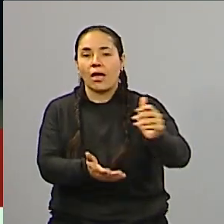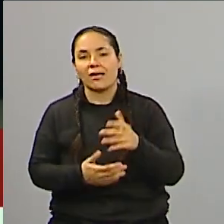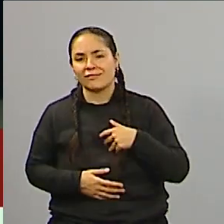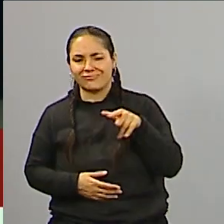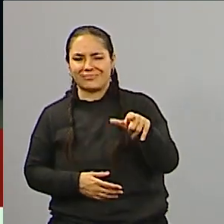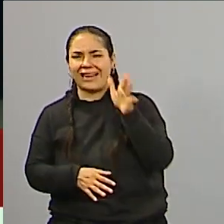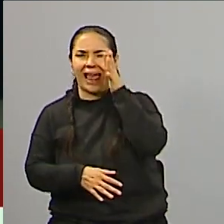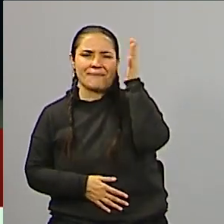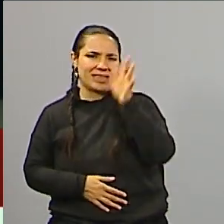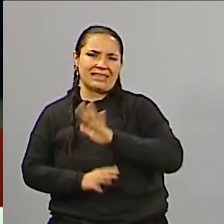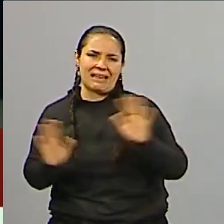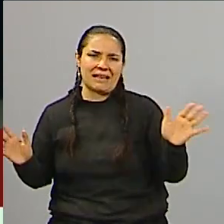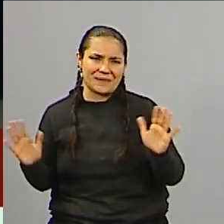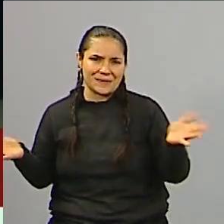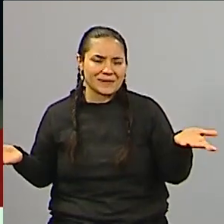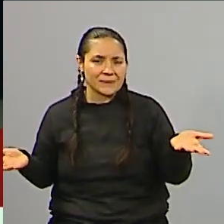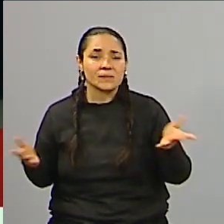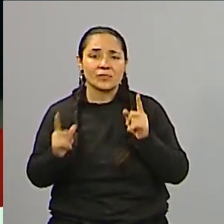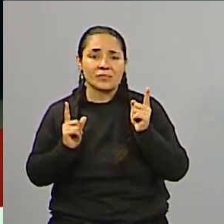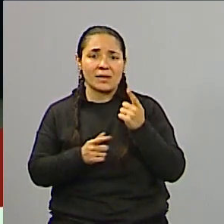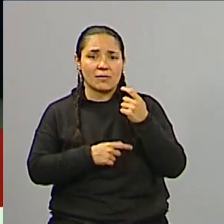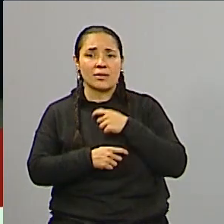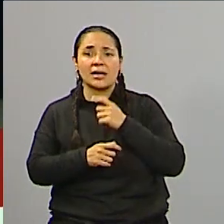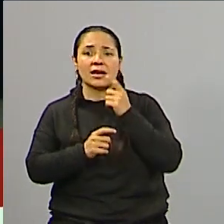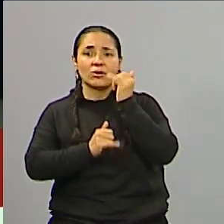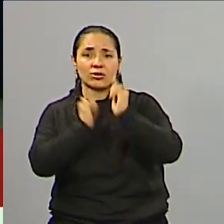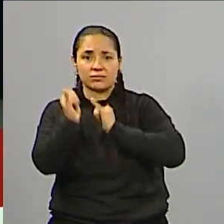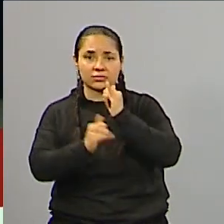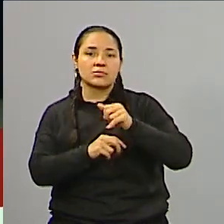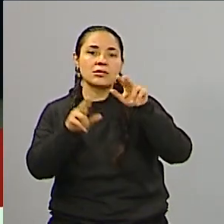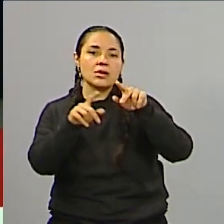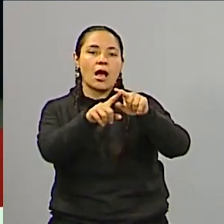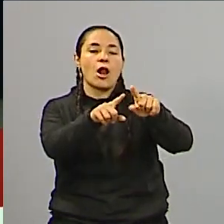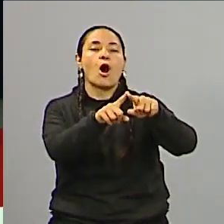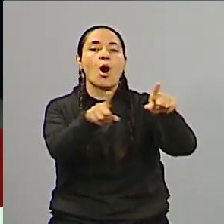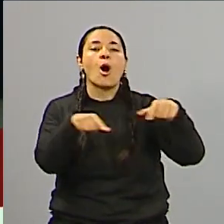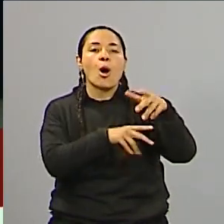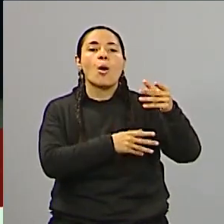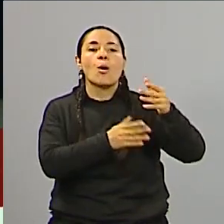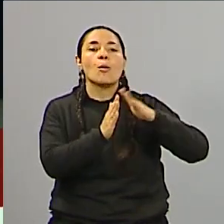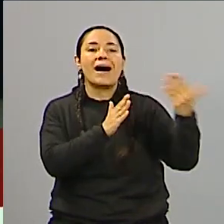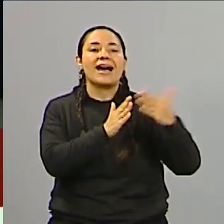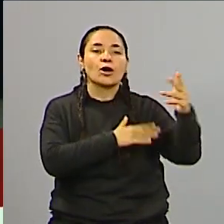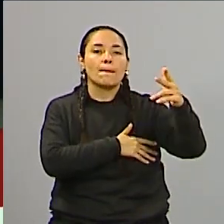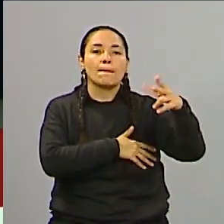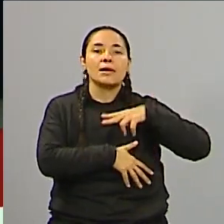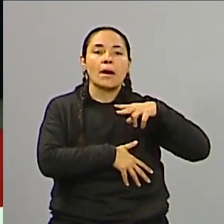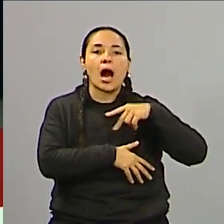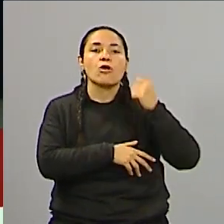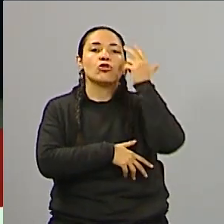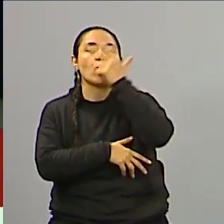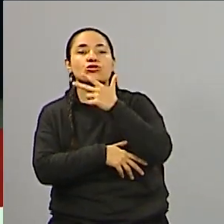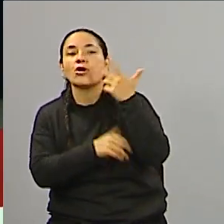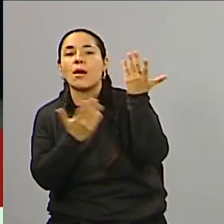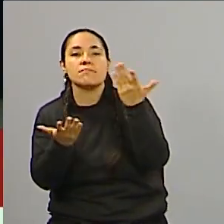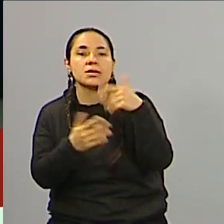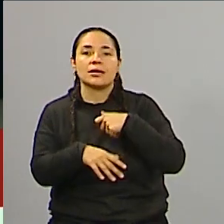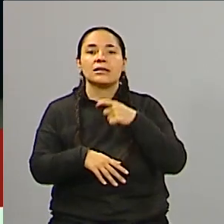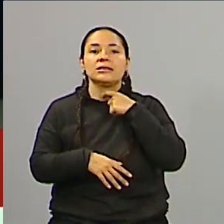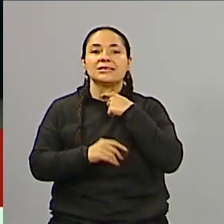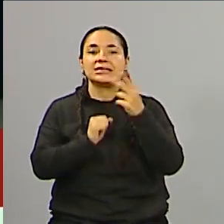Recién mencionábamos también cuando estábamos hablando fuera de aire, usted me decía de que me contaba concretamente cómo ha